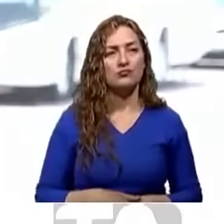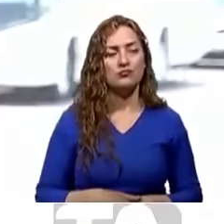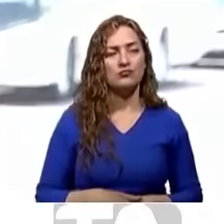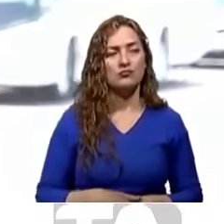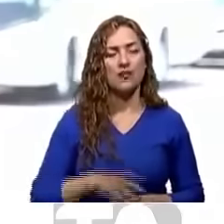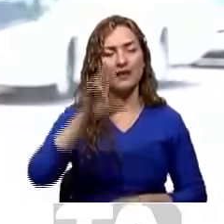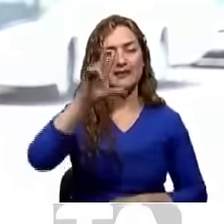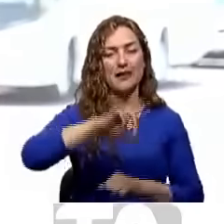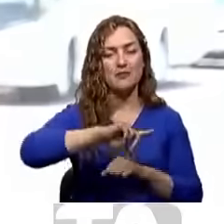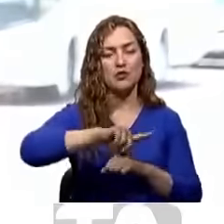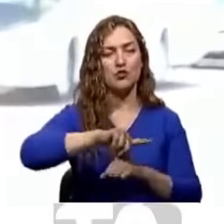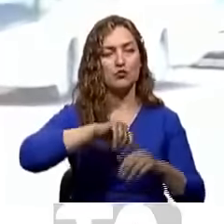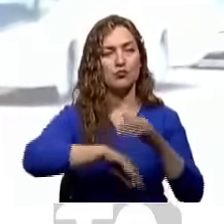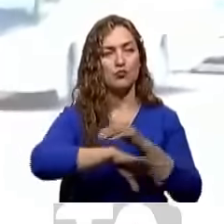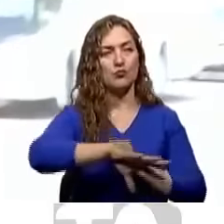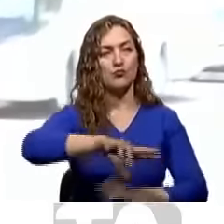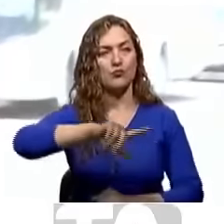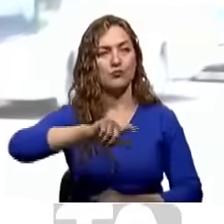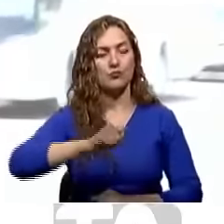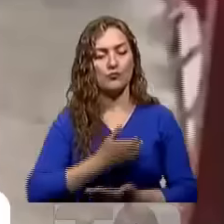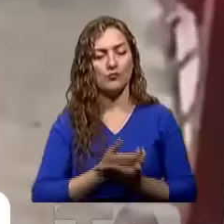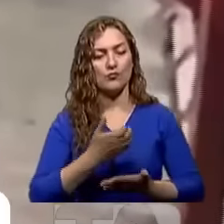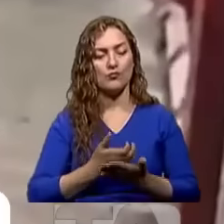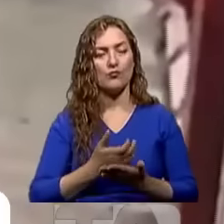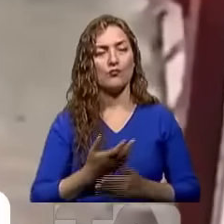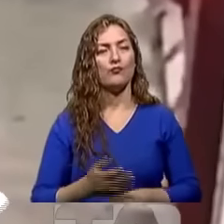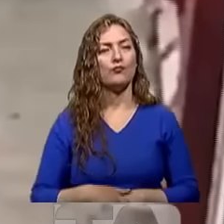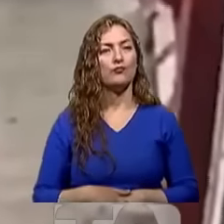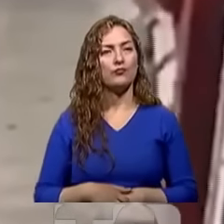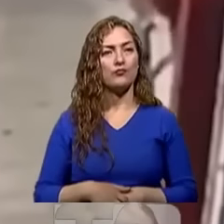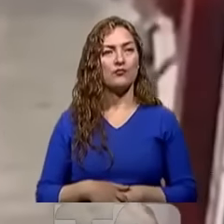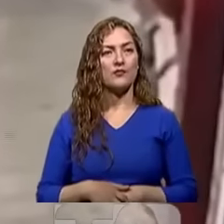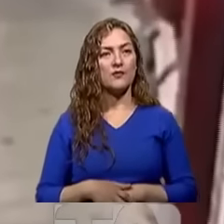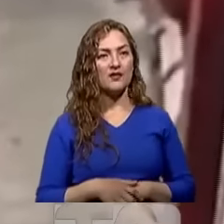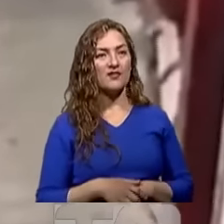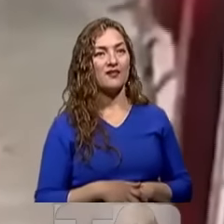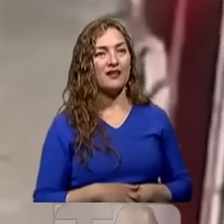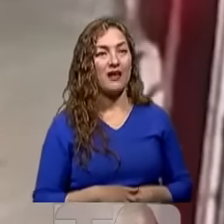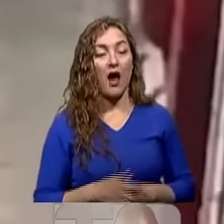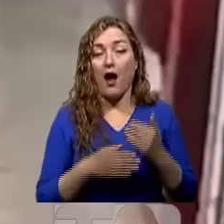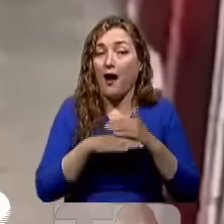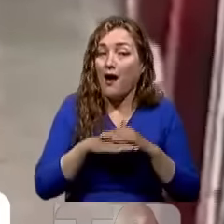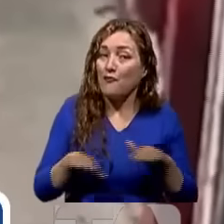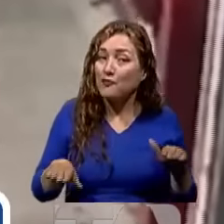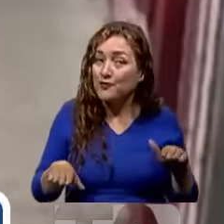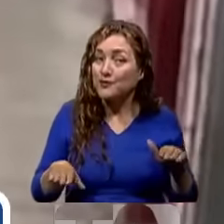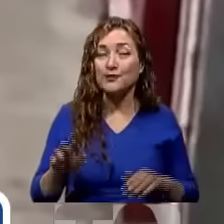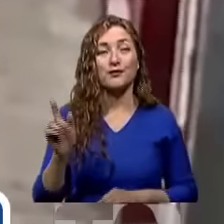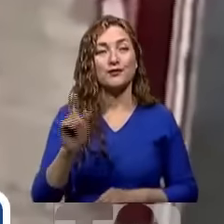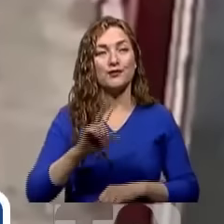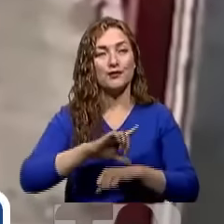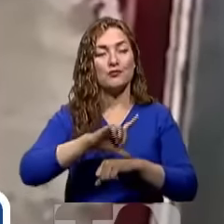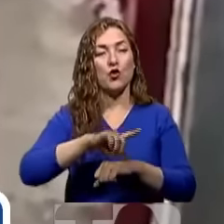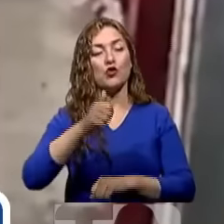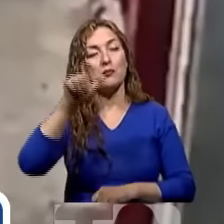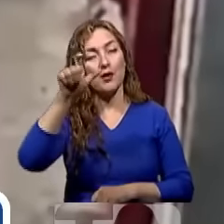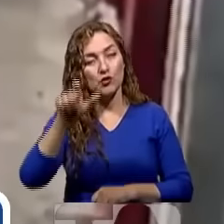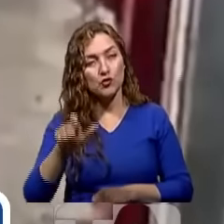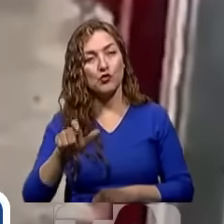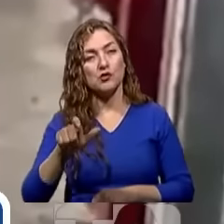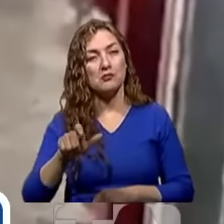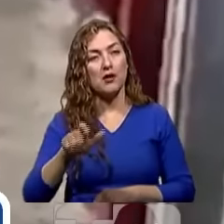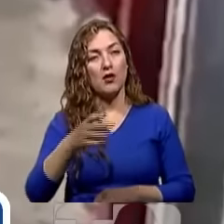de 3 minutos se robaron mis pertenencias del carro. Pero el delito no termina ahí. Segundos después, otros 2 sujetos